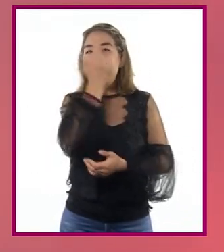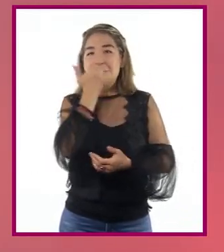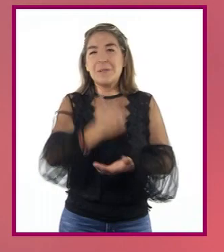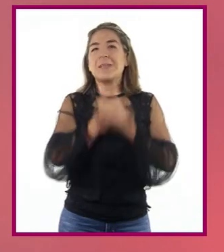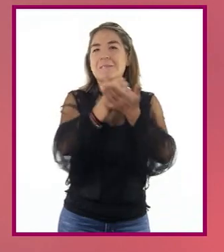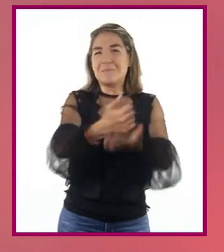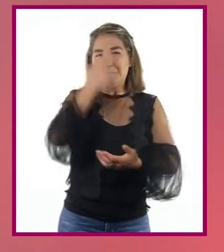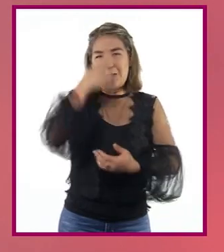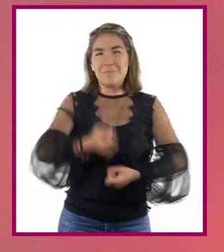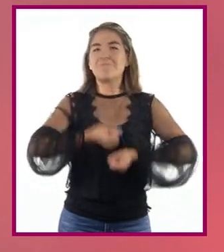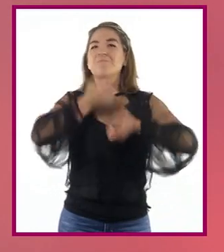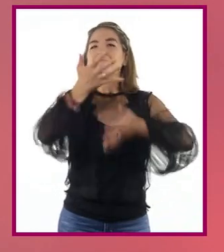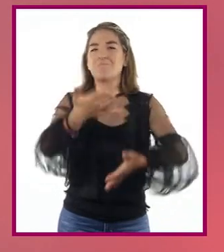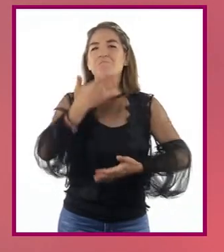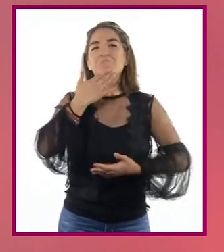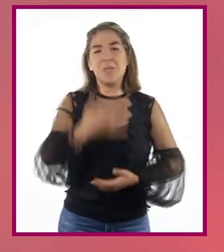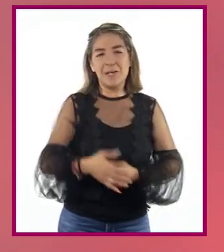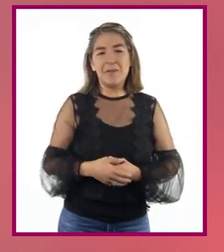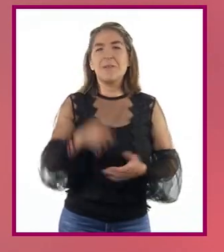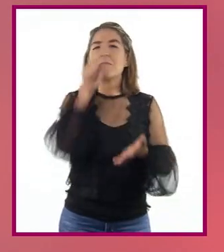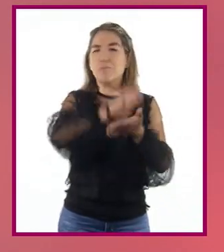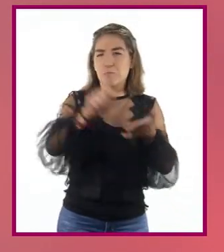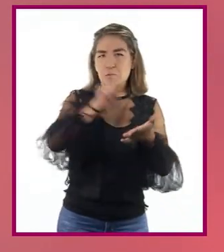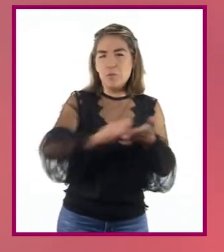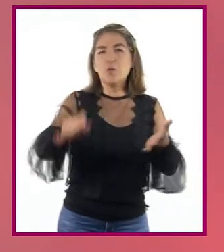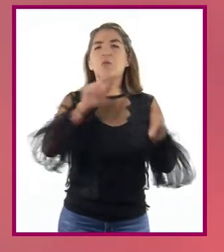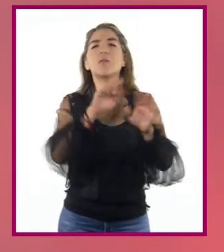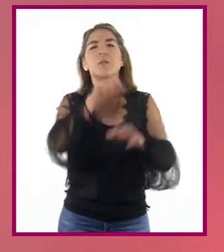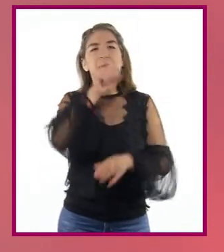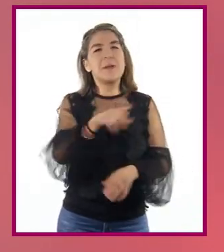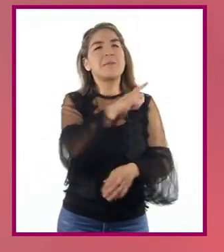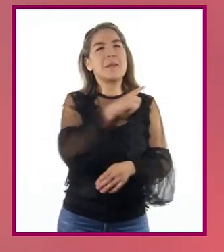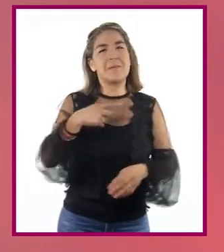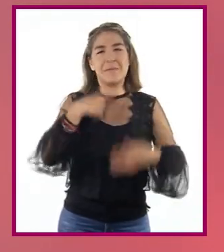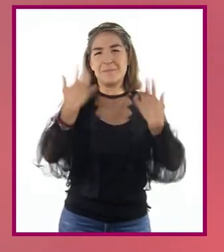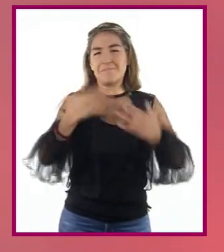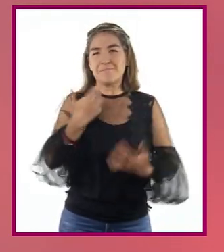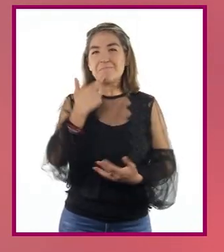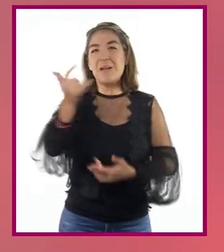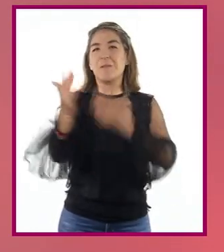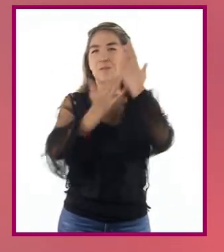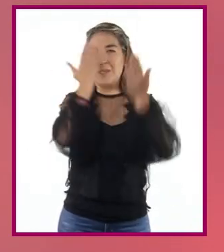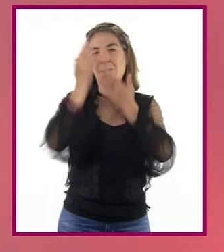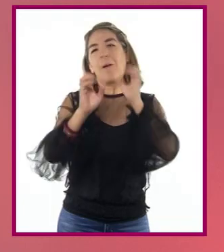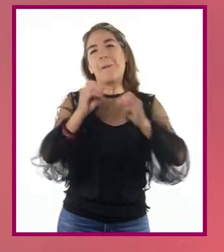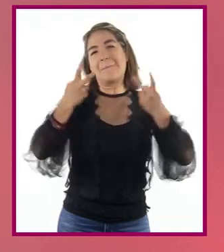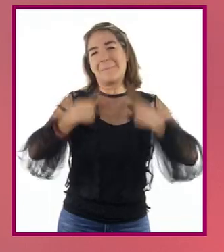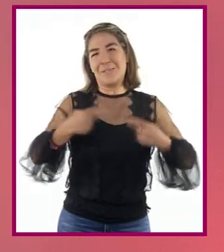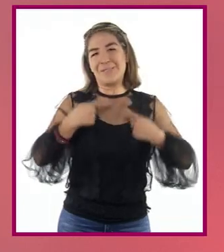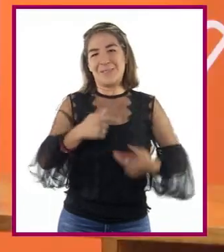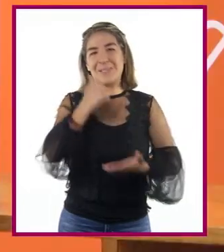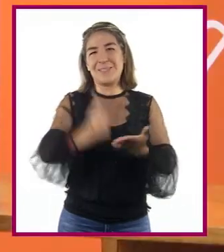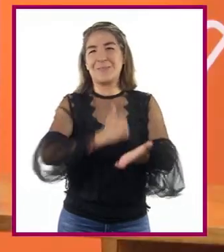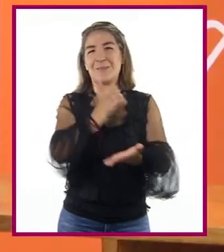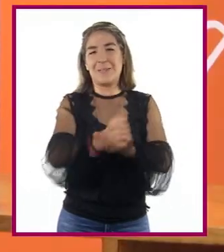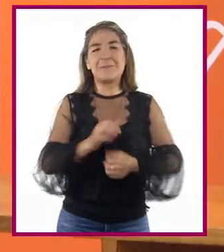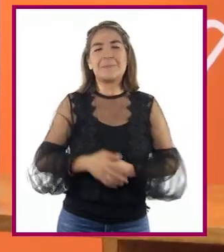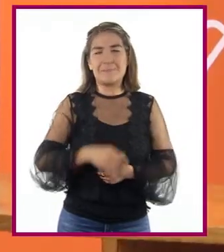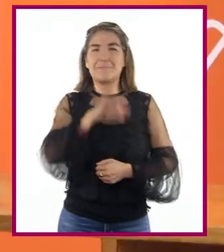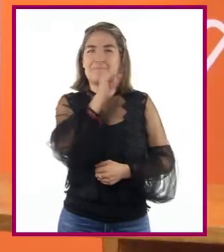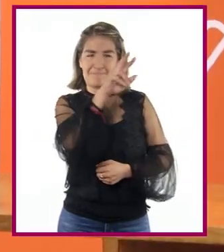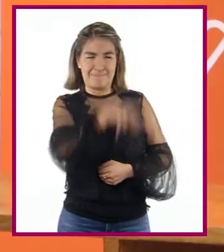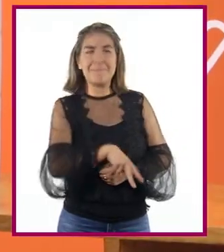a expresarse mucho mejor de manera escrita y convertirse en mejores estudiantes y o ciudadanos. ¿Verdad, profesora? Sí,